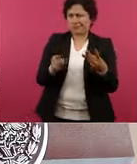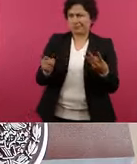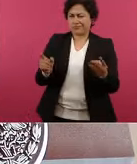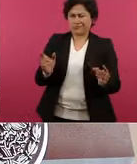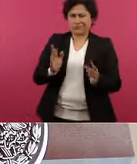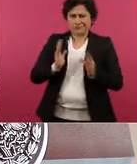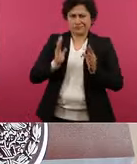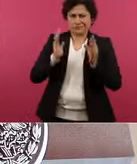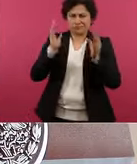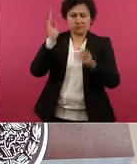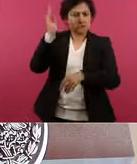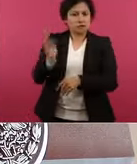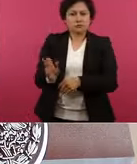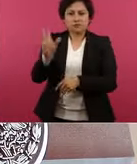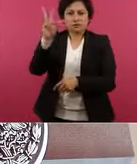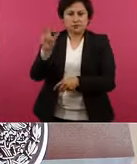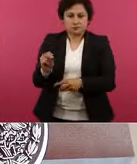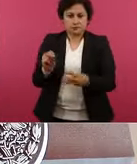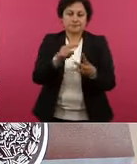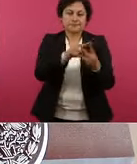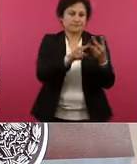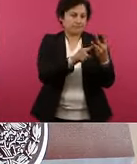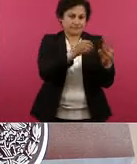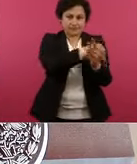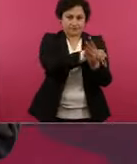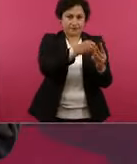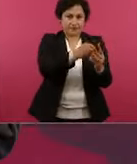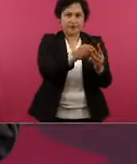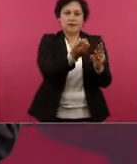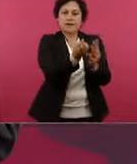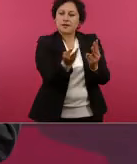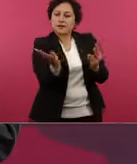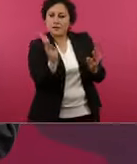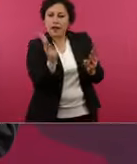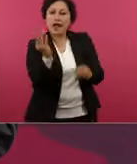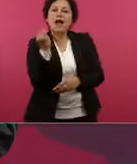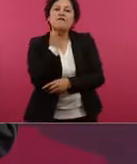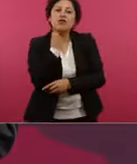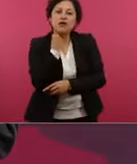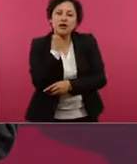Entonces, luego ahí están los abogados, ¿no?, como Gómez Mon y como todos estos que…